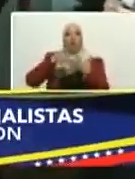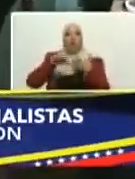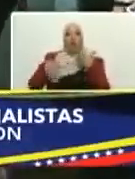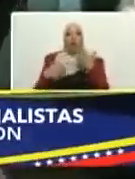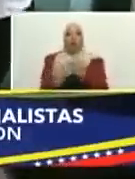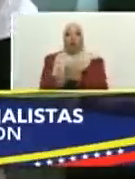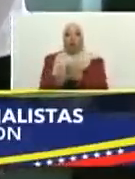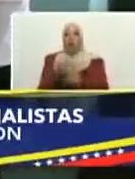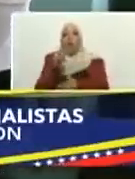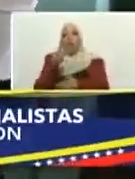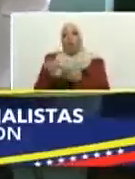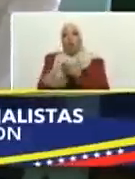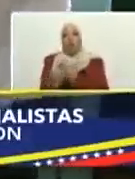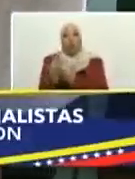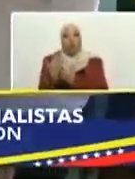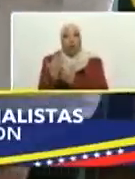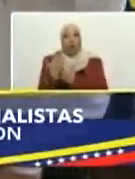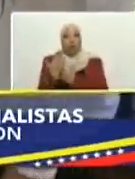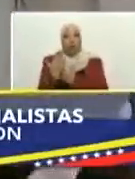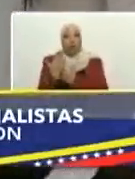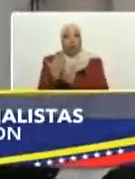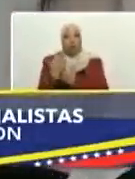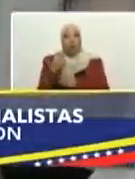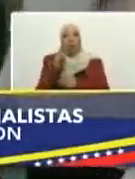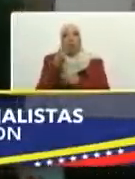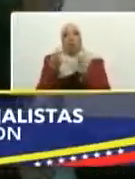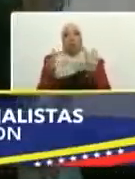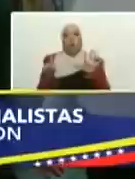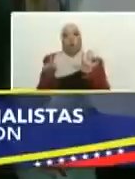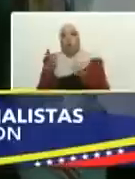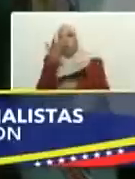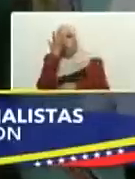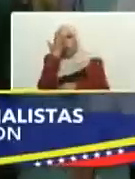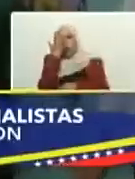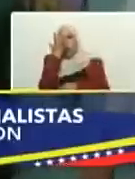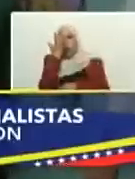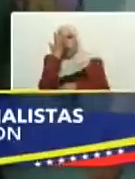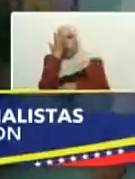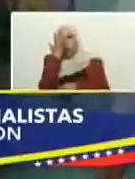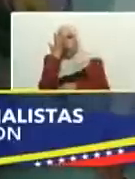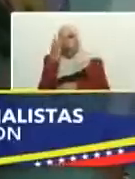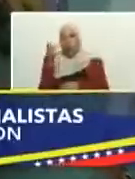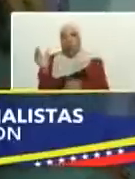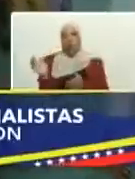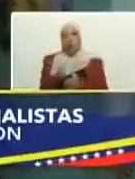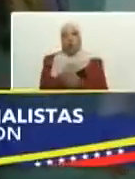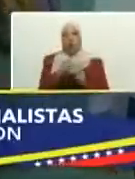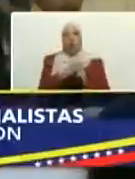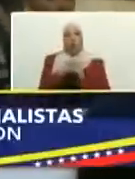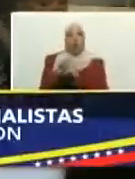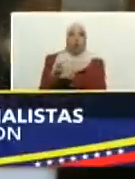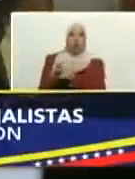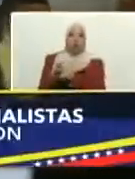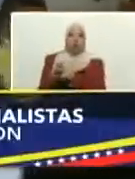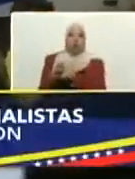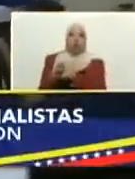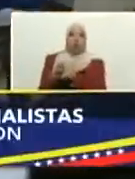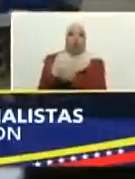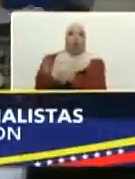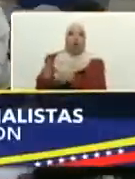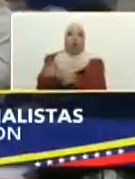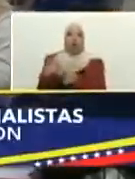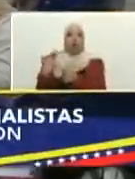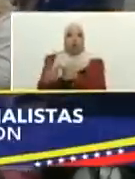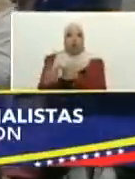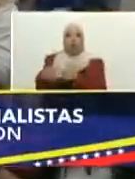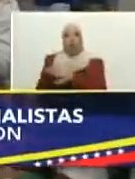día a las 2 de la mañana, un 26 de febrero, logramos entregarle a nuestro entonces